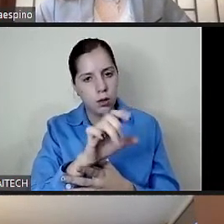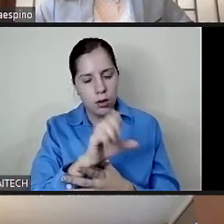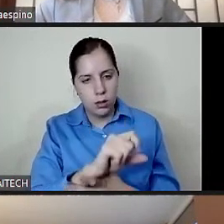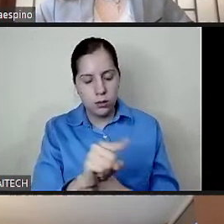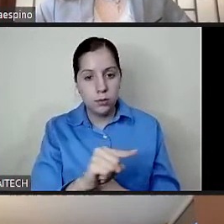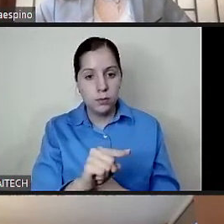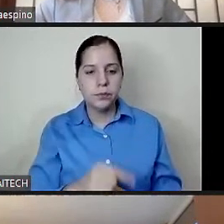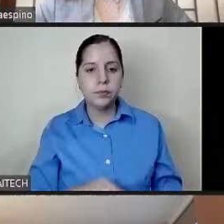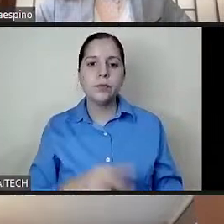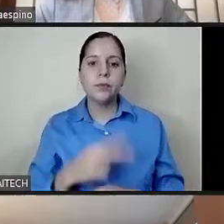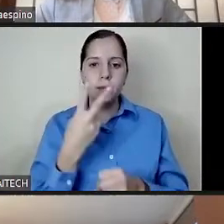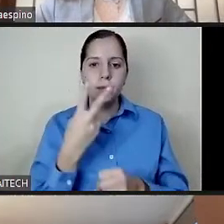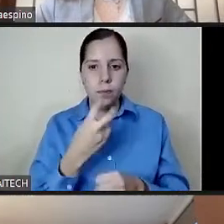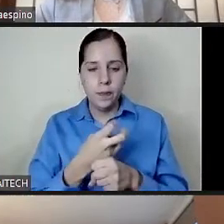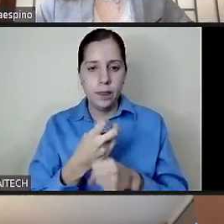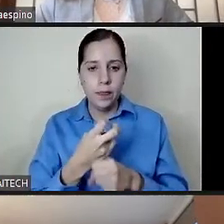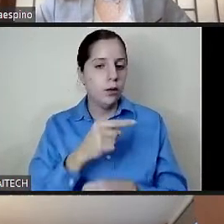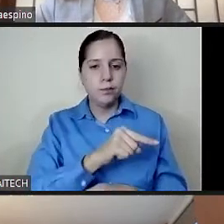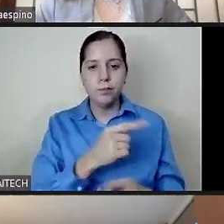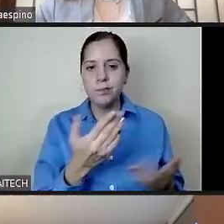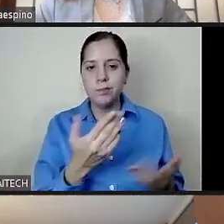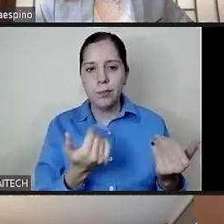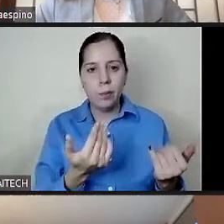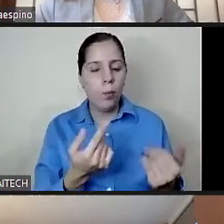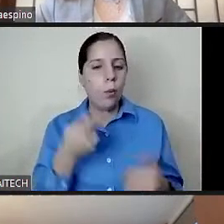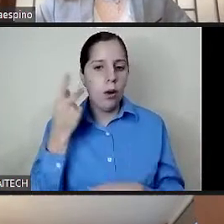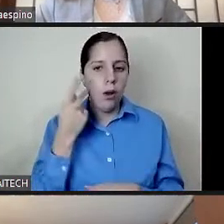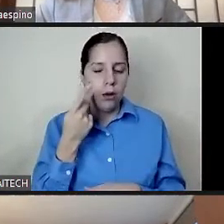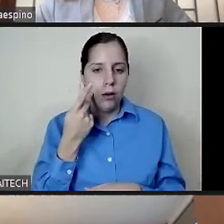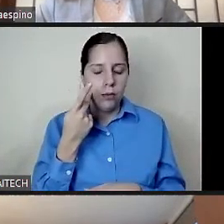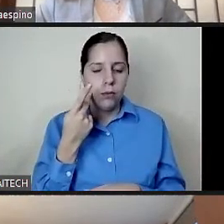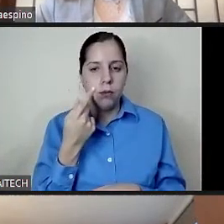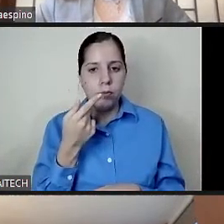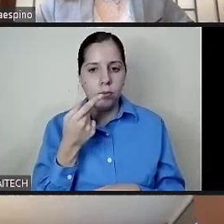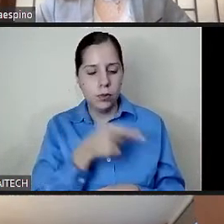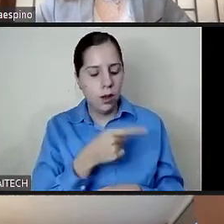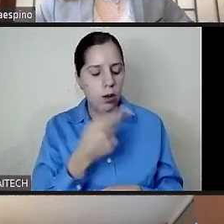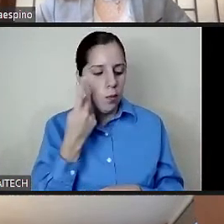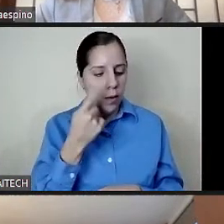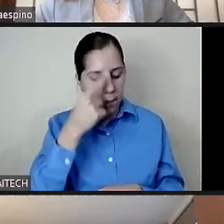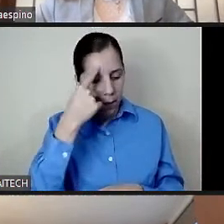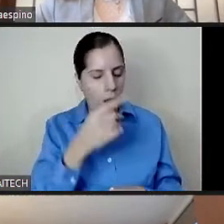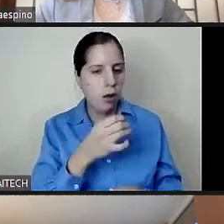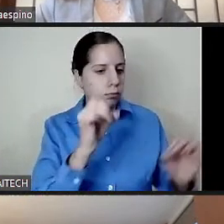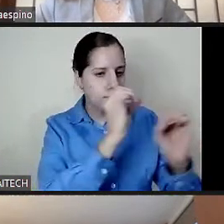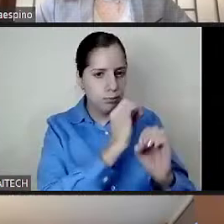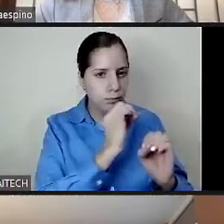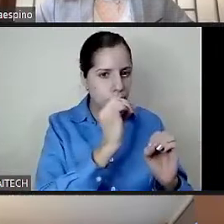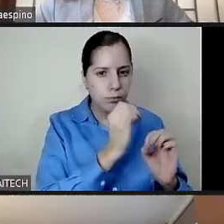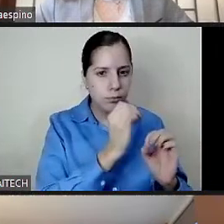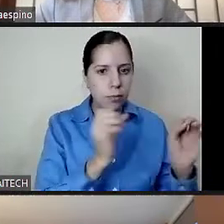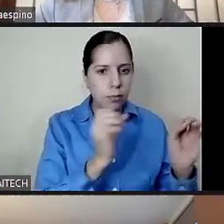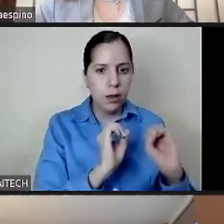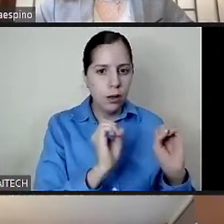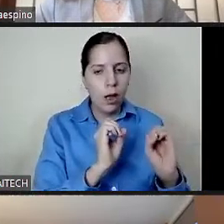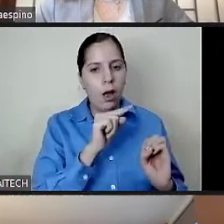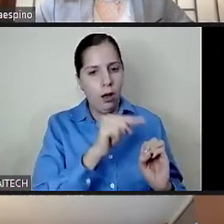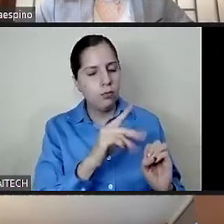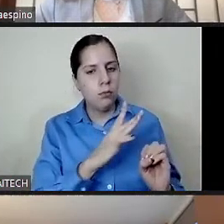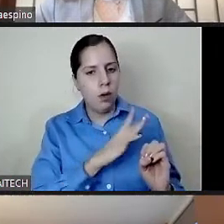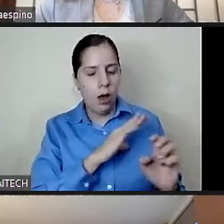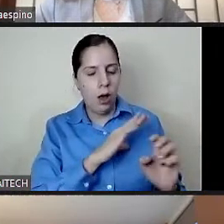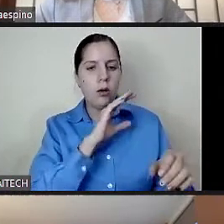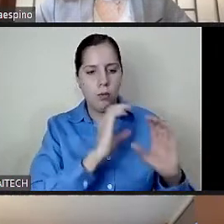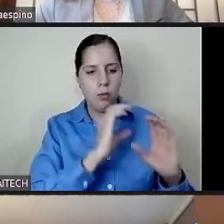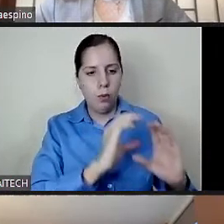Segundo, se declara la inexistencia de la inobservancia de la normativa electoral por la falta a su deber de cuidado atribuida al Partido de Acción